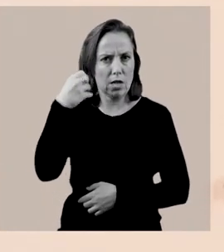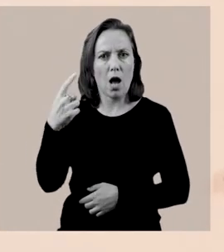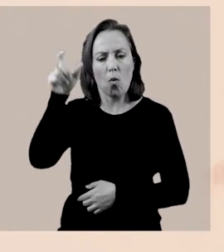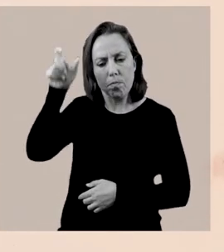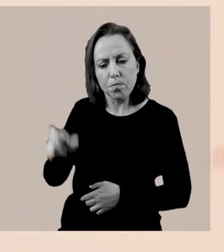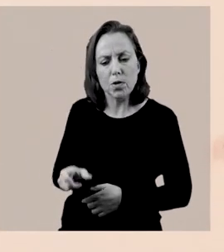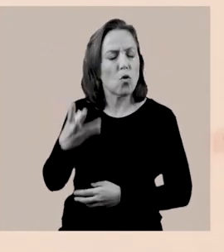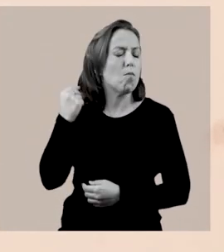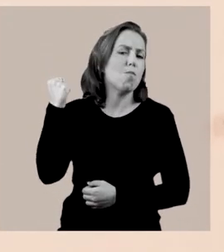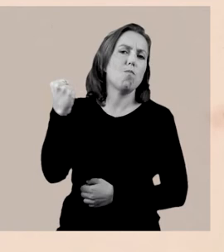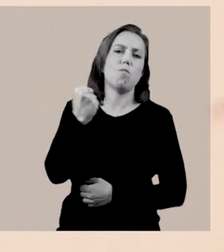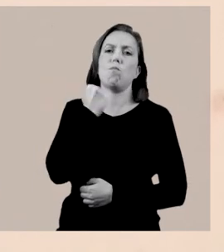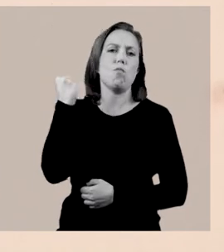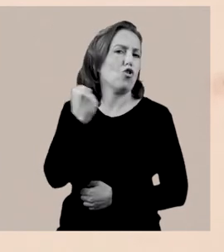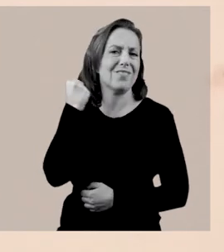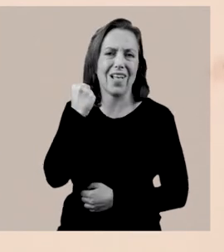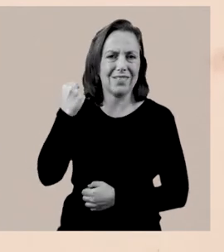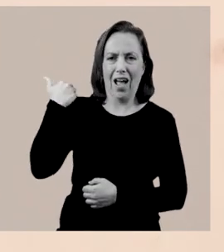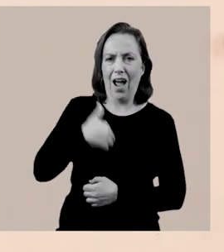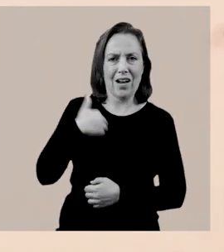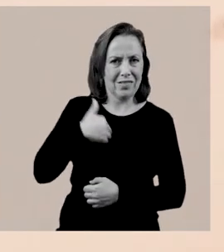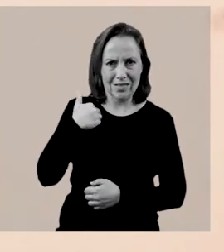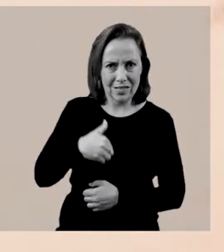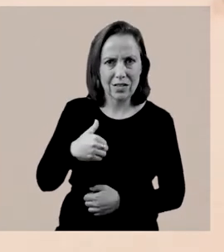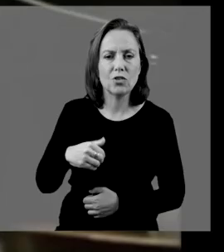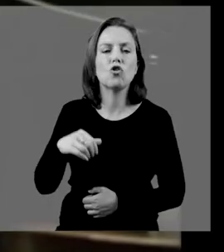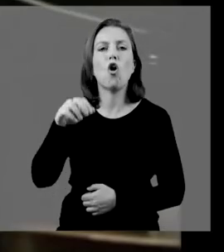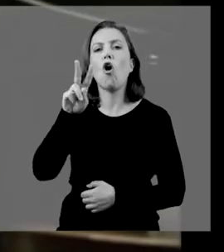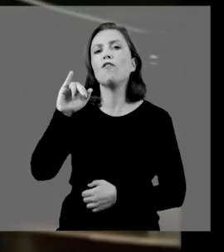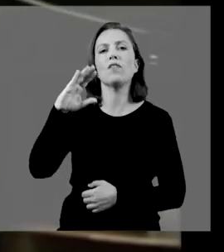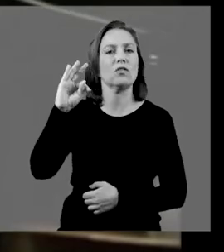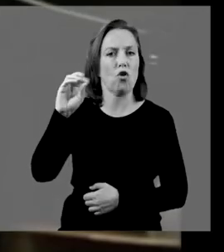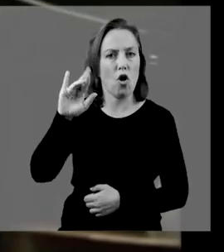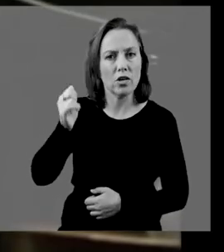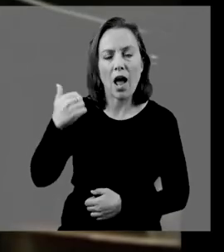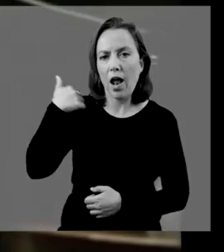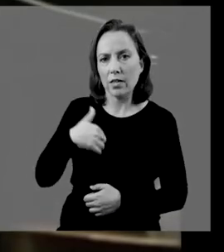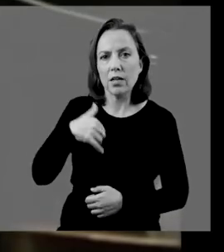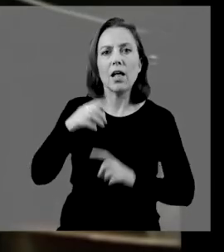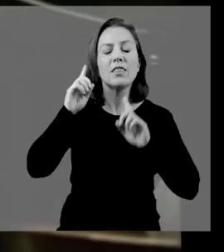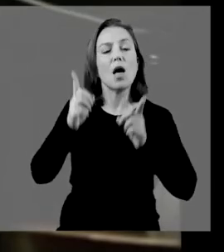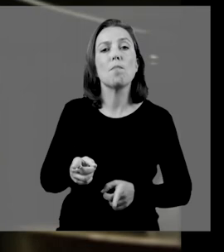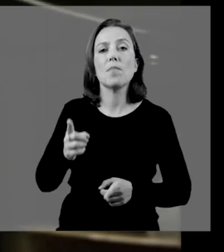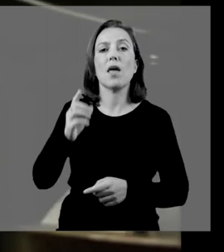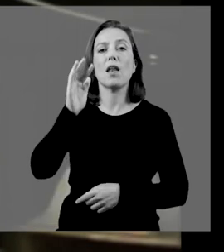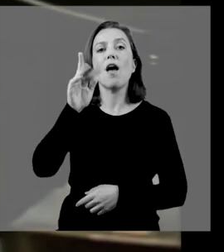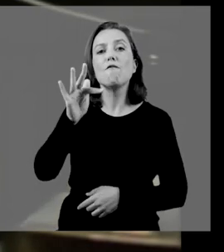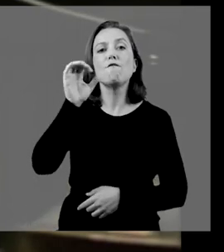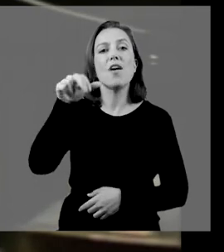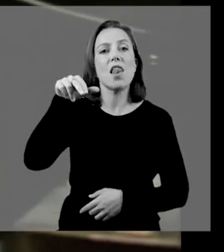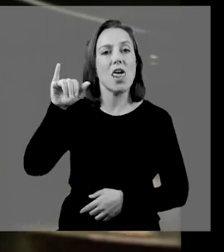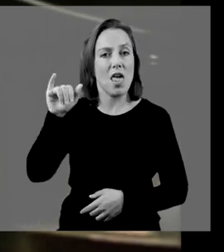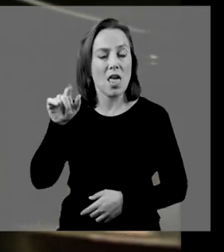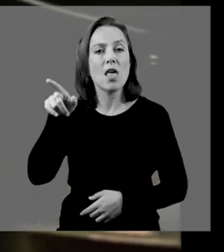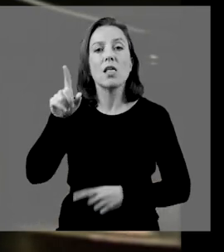importante argentino, Victoria de apellido, además de Patricia Feney, que era la secretaria que